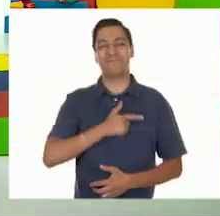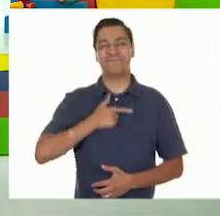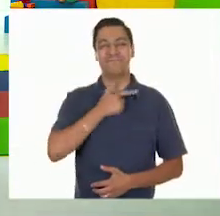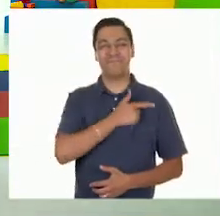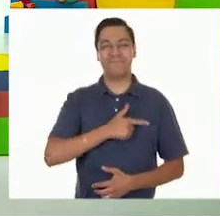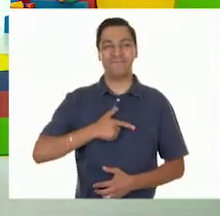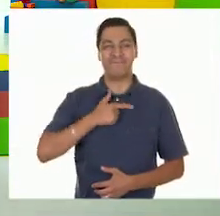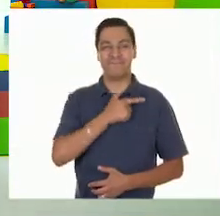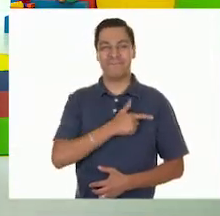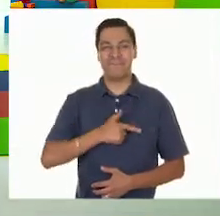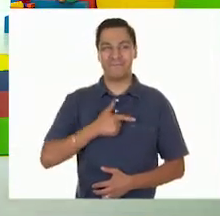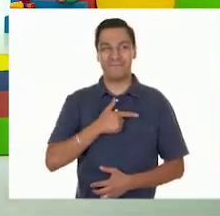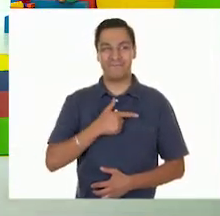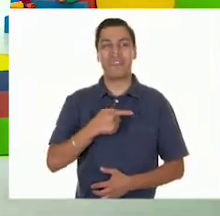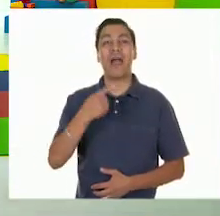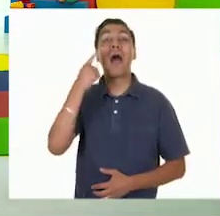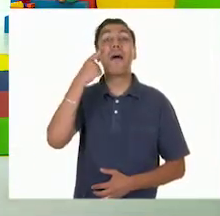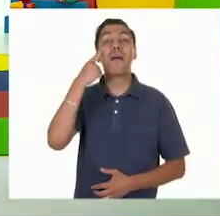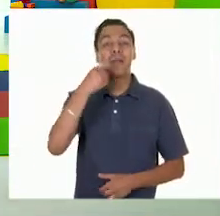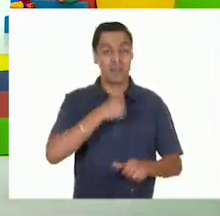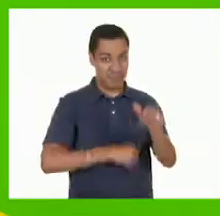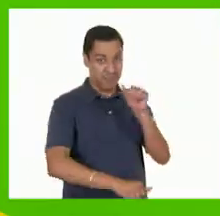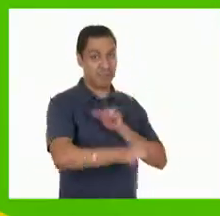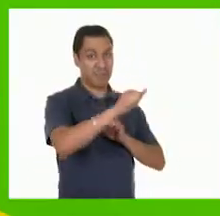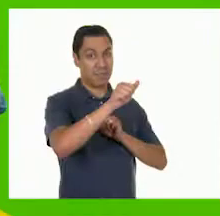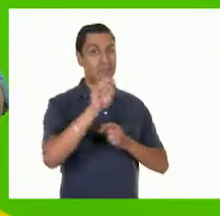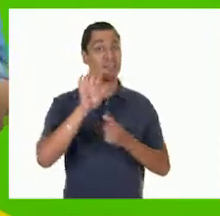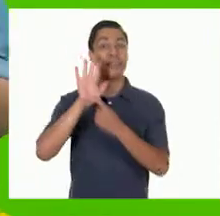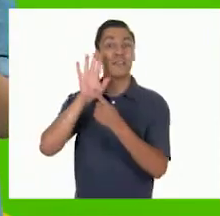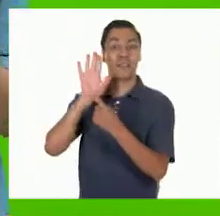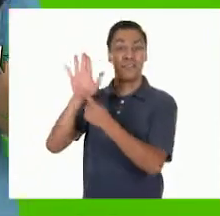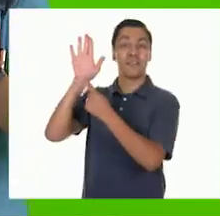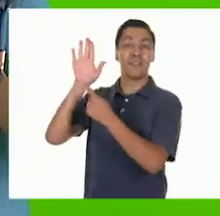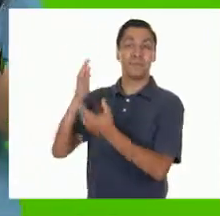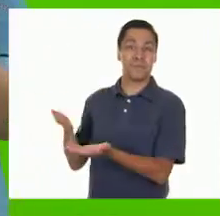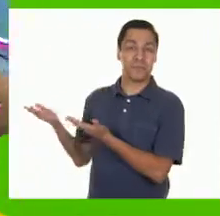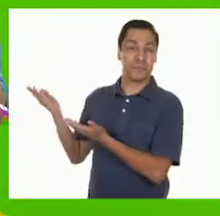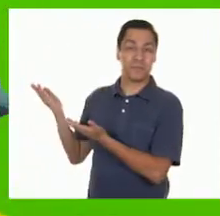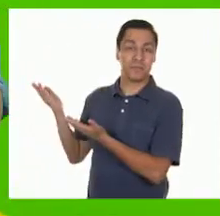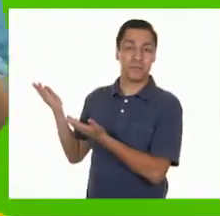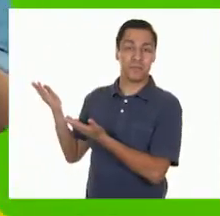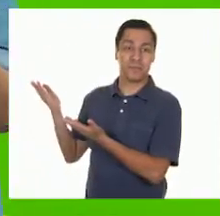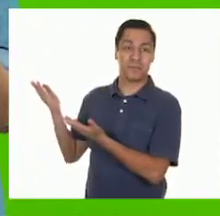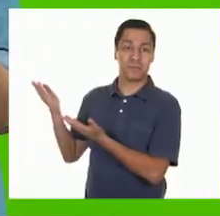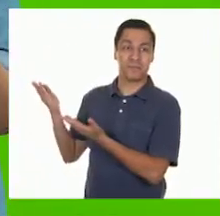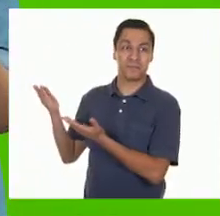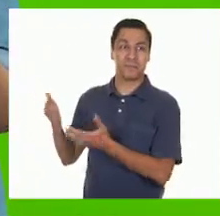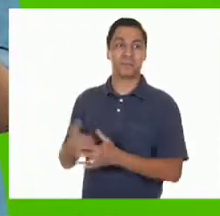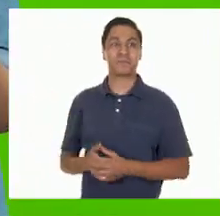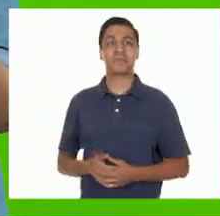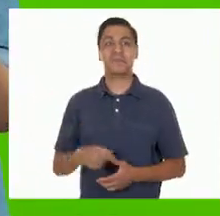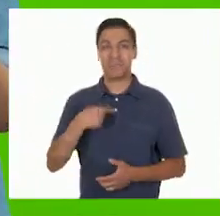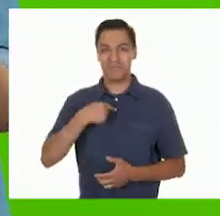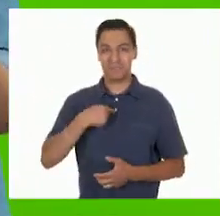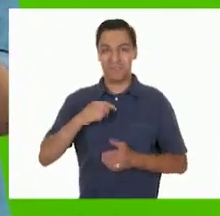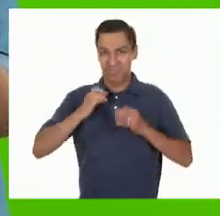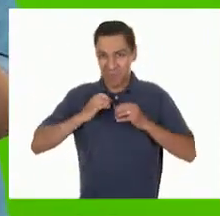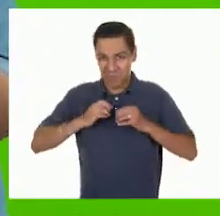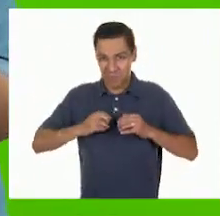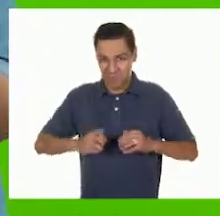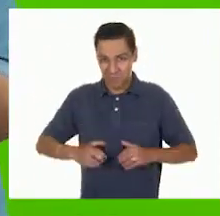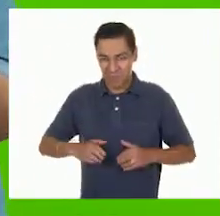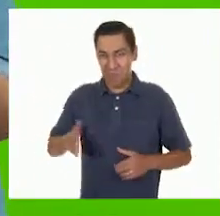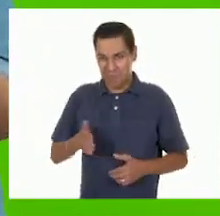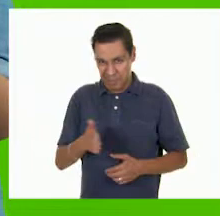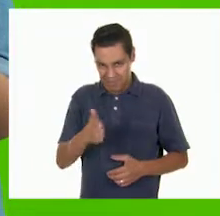y queremos y aquí está el mío tiene cuerpo de